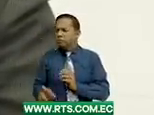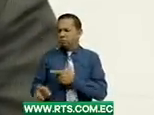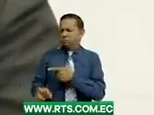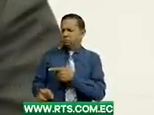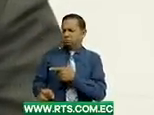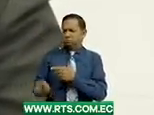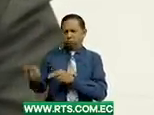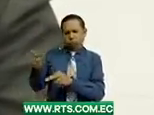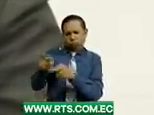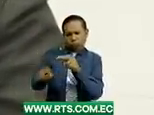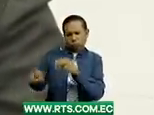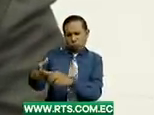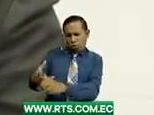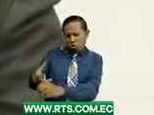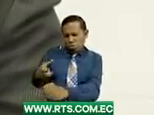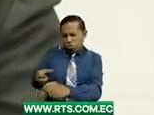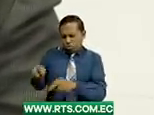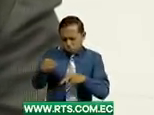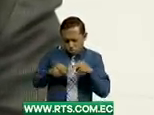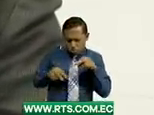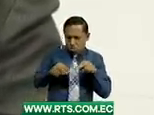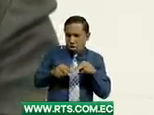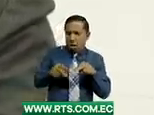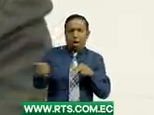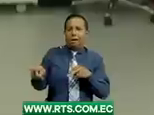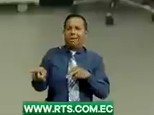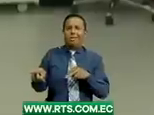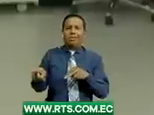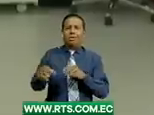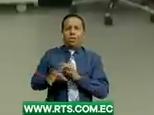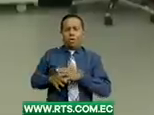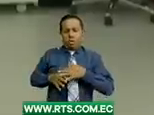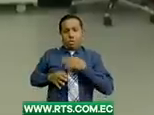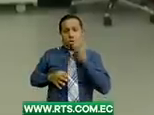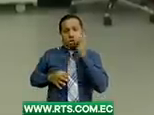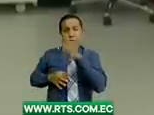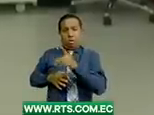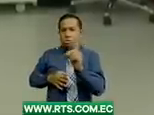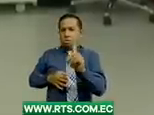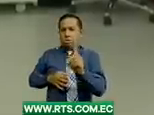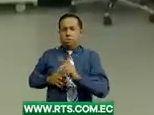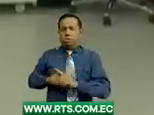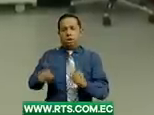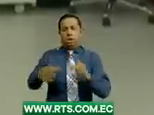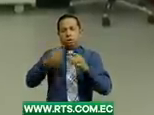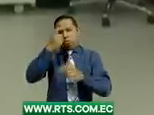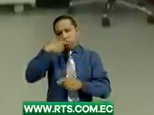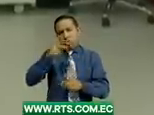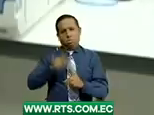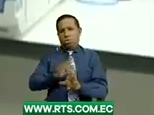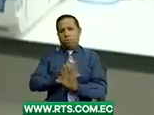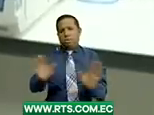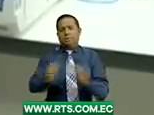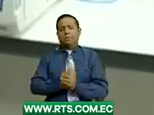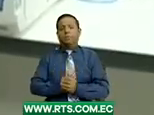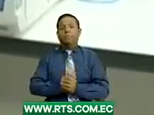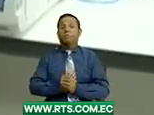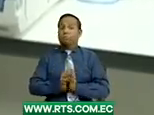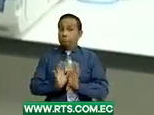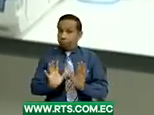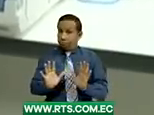trata de coronavirus, sino de un virus de influenza. Los resultados, aseguran, se darán a conocer apenas se los